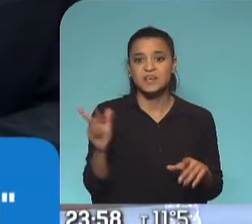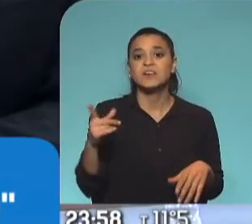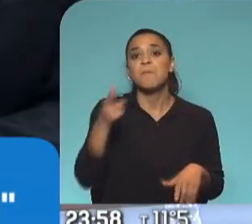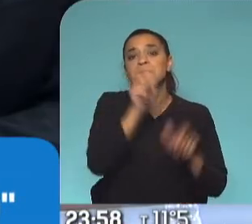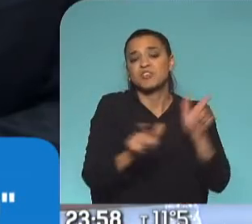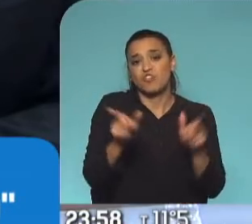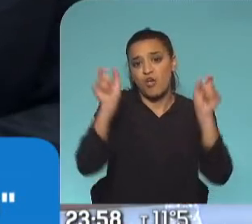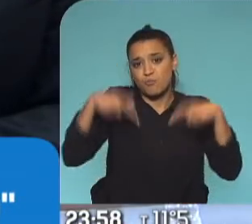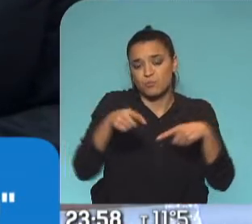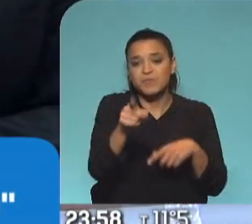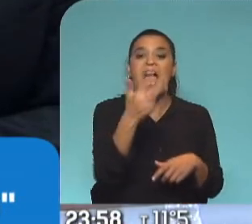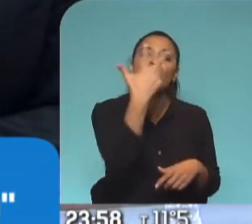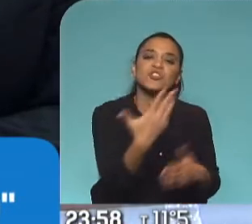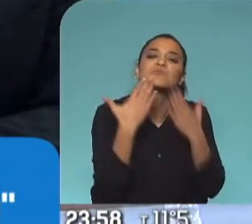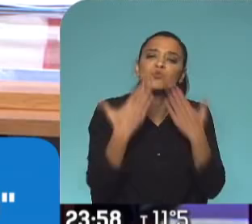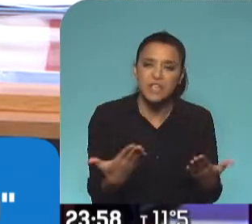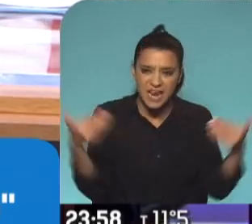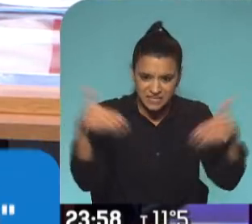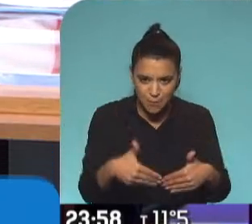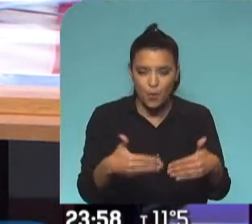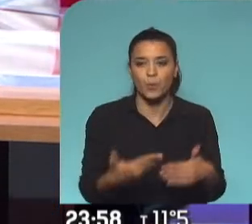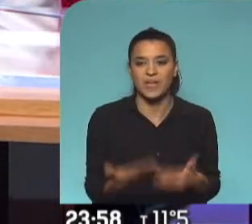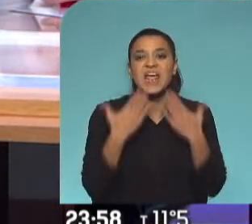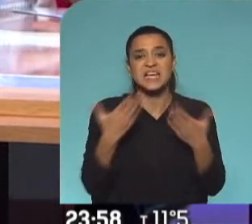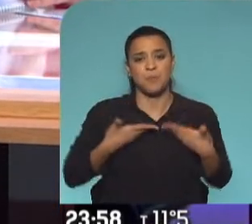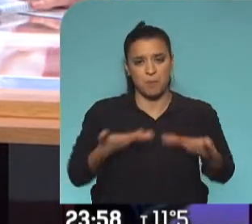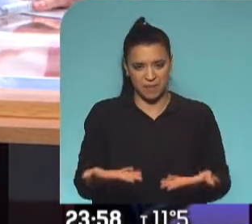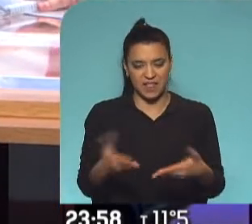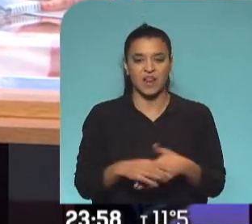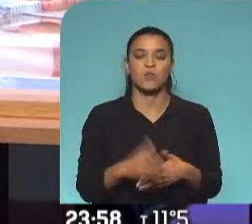Claro. A los 3 muchísimas gracias. Gracias. Gracias por la invitación. La verdad, gracias muy amables los 3. Bueno,